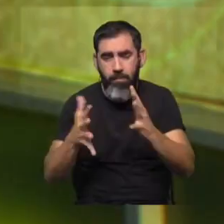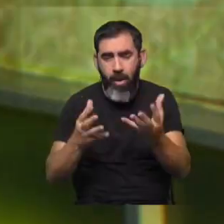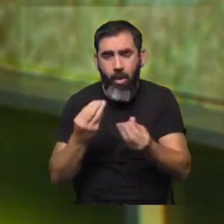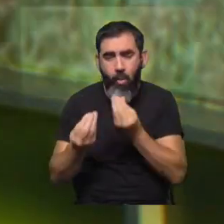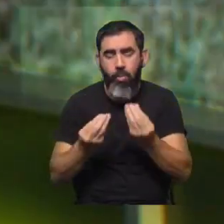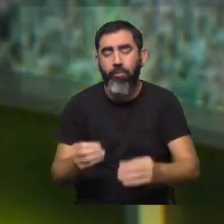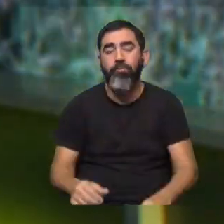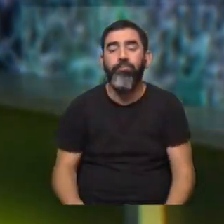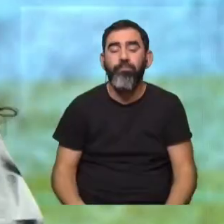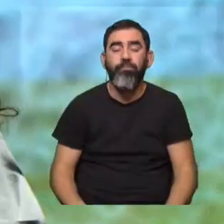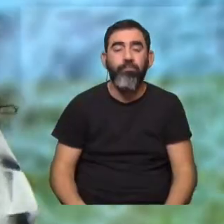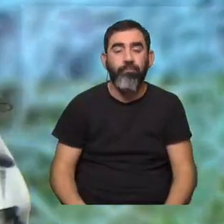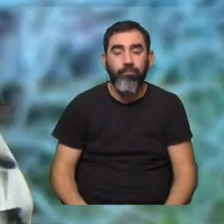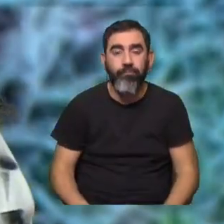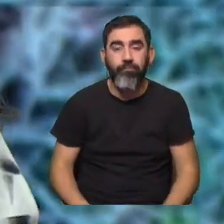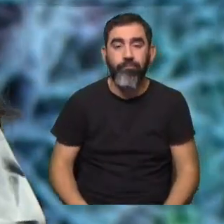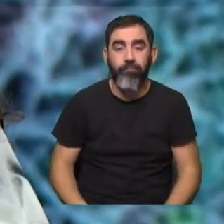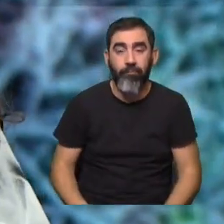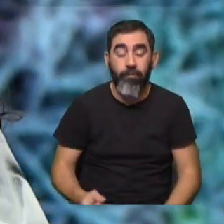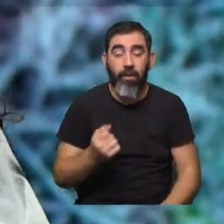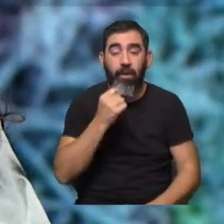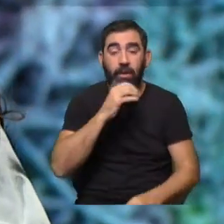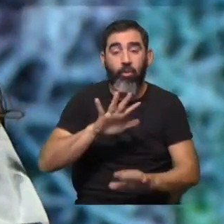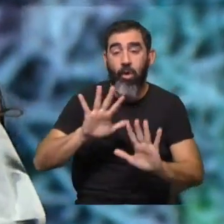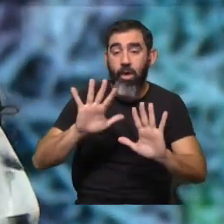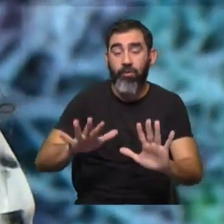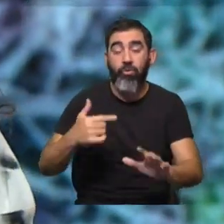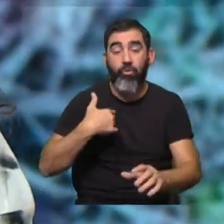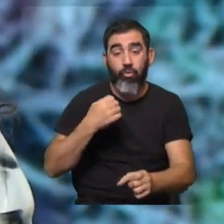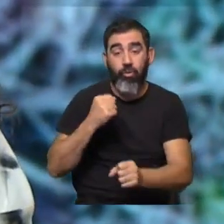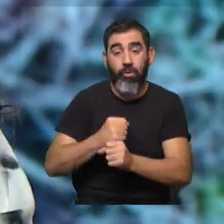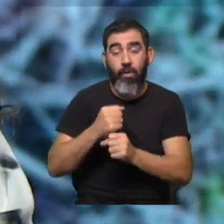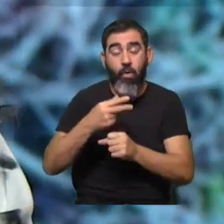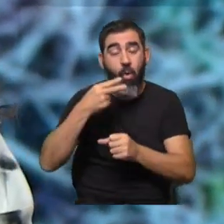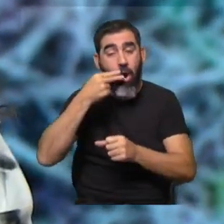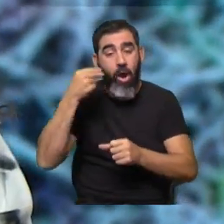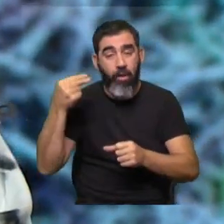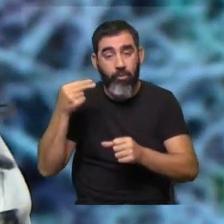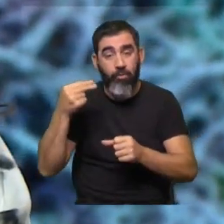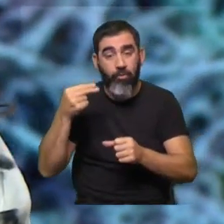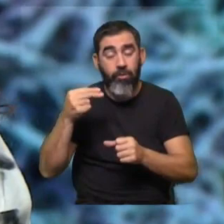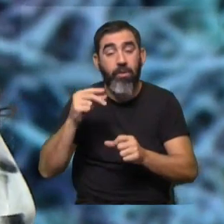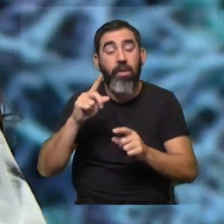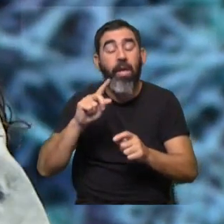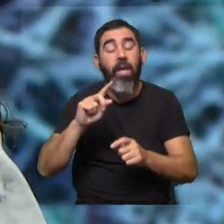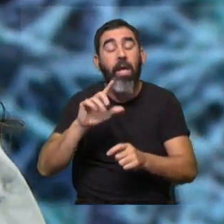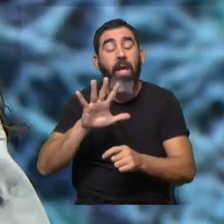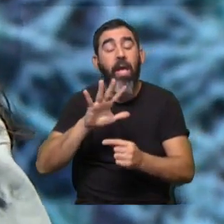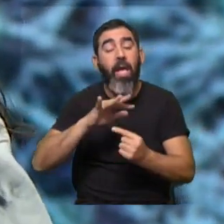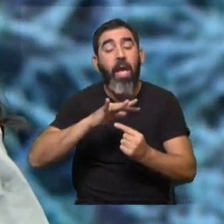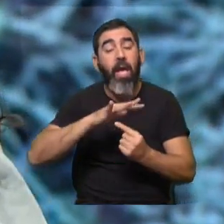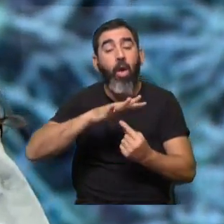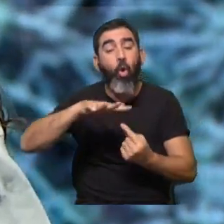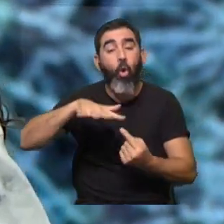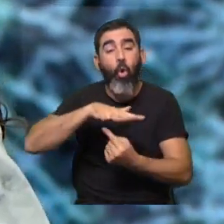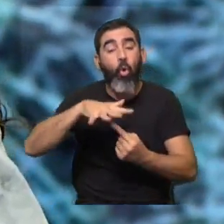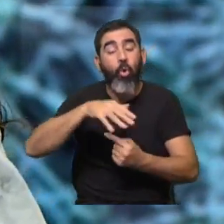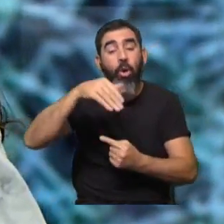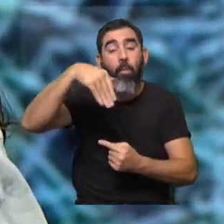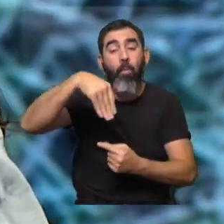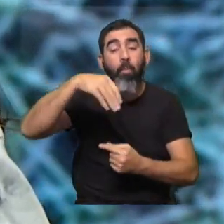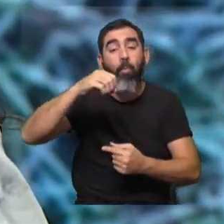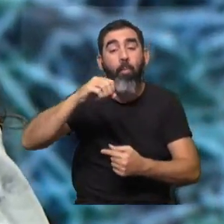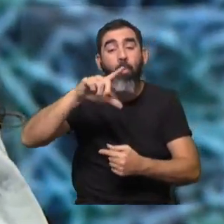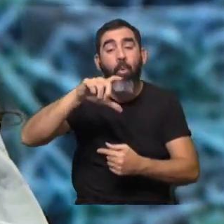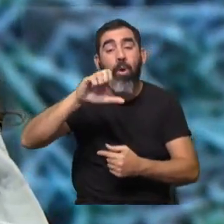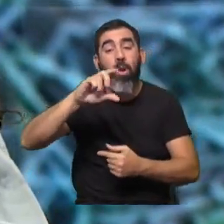pasó? Sí, la historia es tal cual. Sí. Yo trabajo con felinos y trabajo con ecología molecular, entonces siempre estoy al pendiente de poder